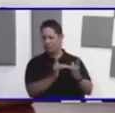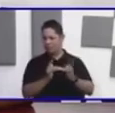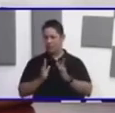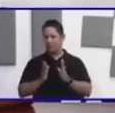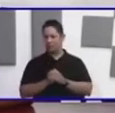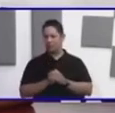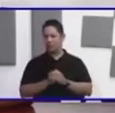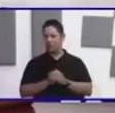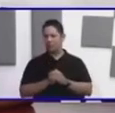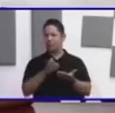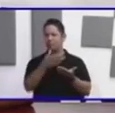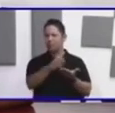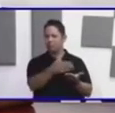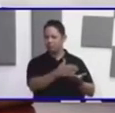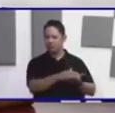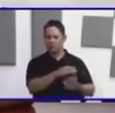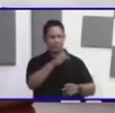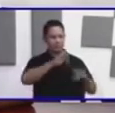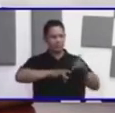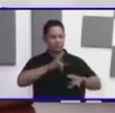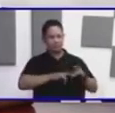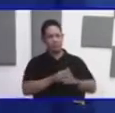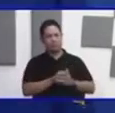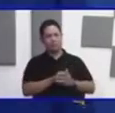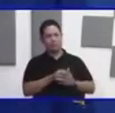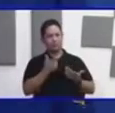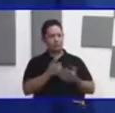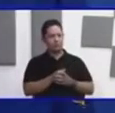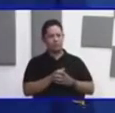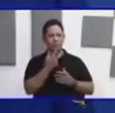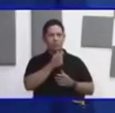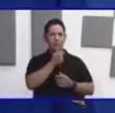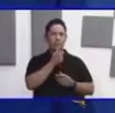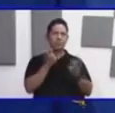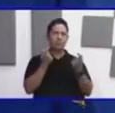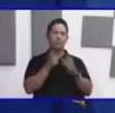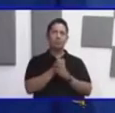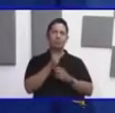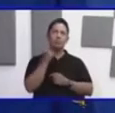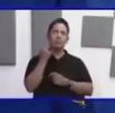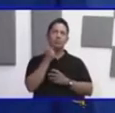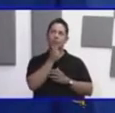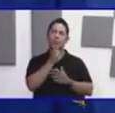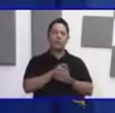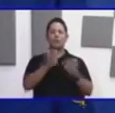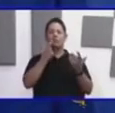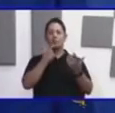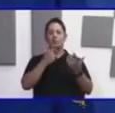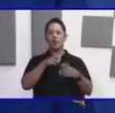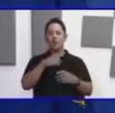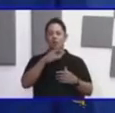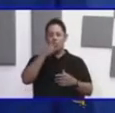unos, con secretario, unos de los de aire, que es técnicamente